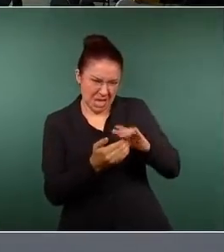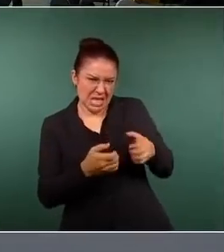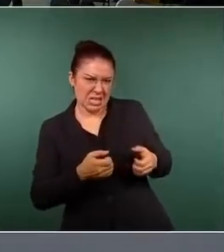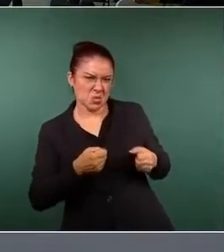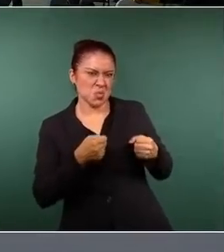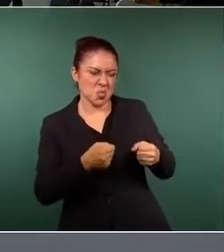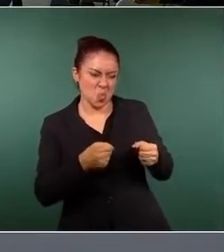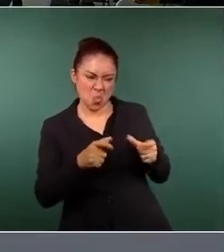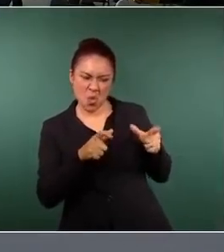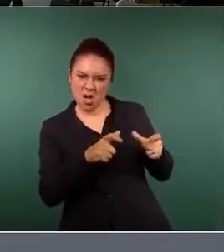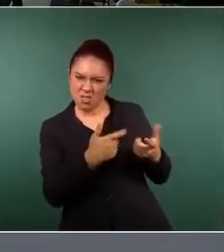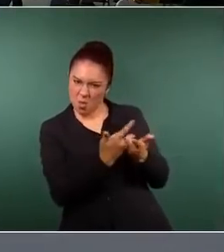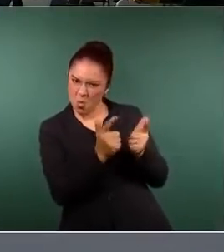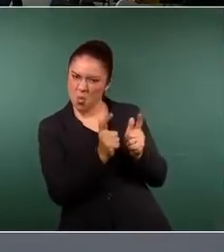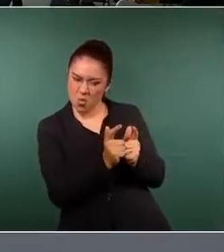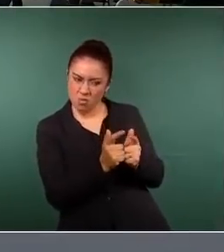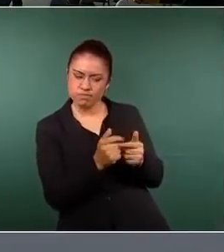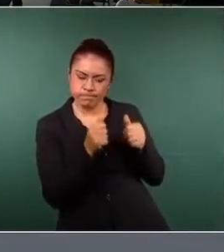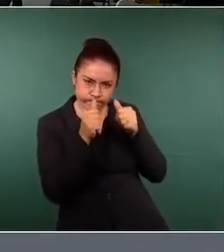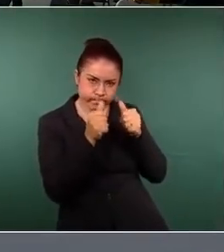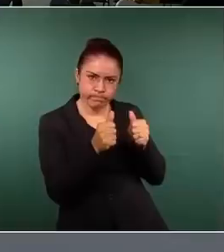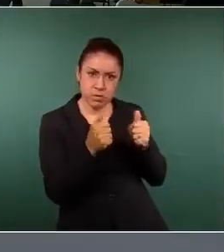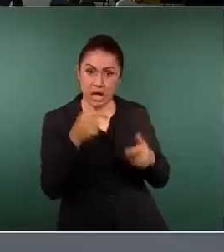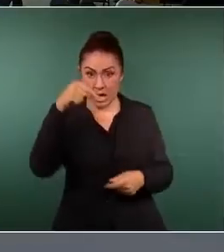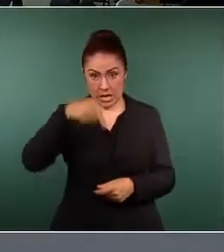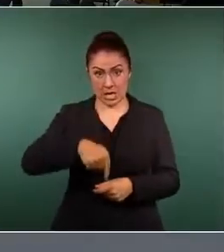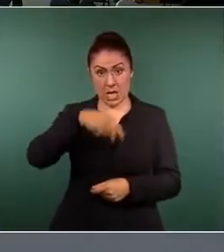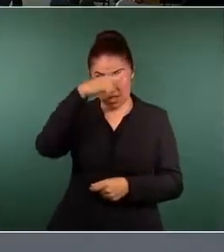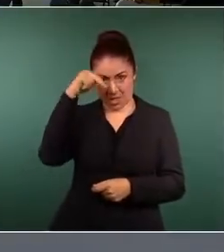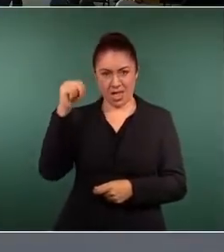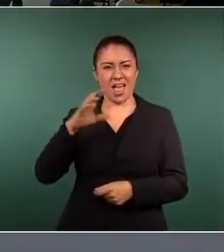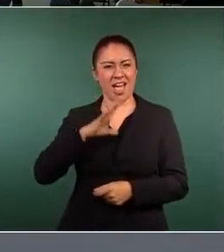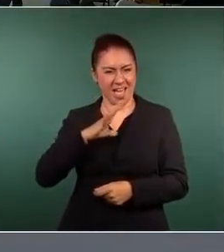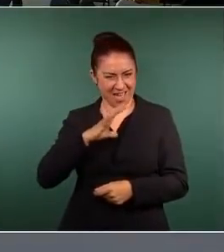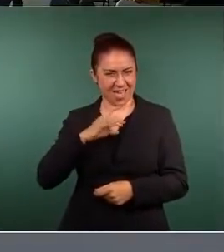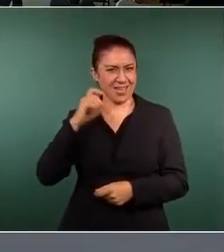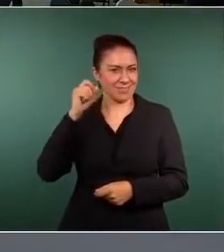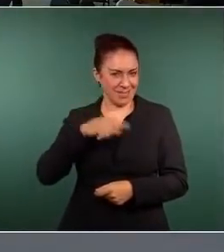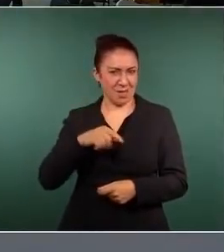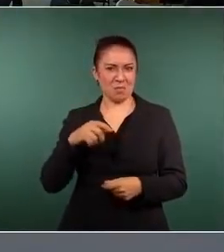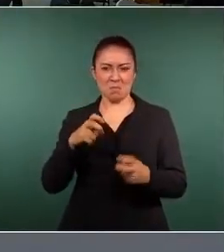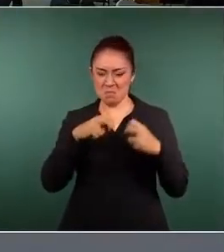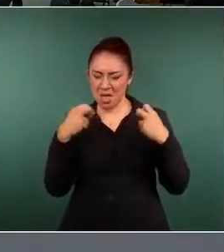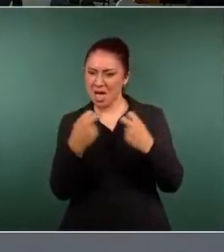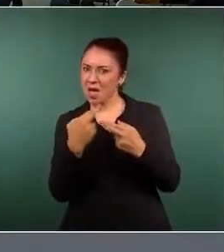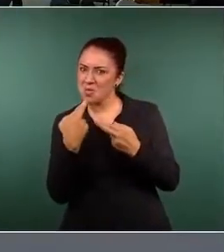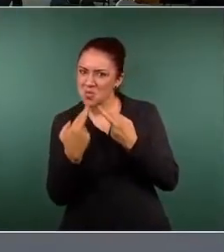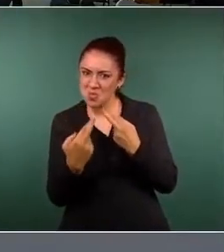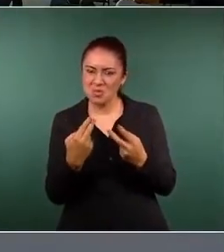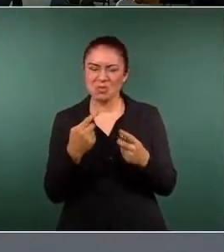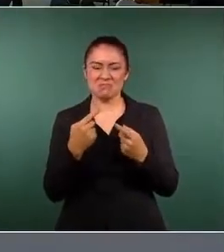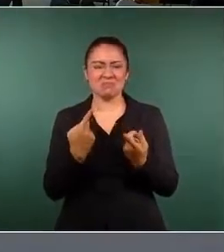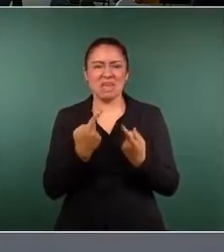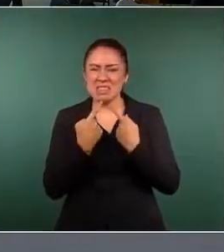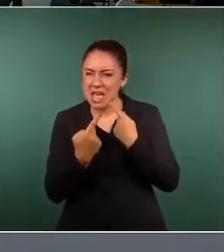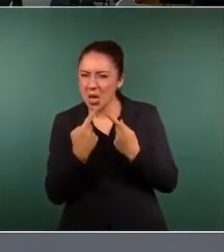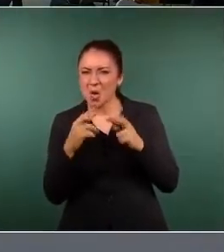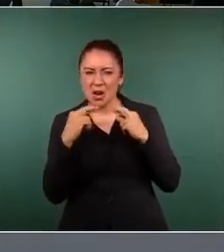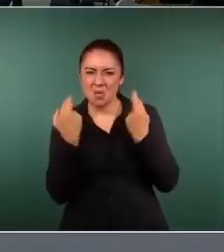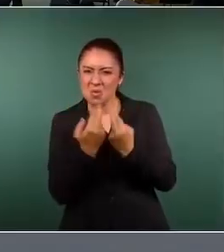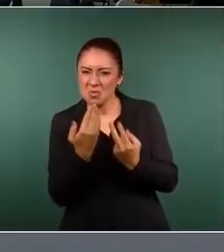y aquí en nayarit se llevan a cabo esas mesas de seguridad y constantemente